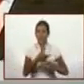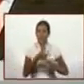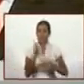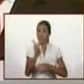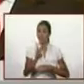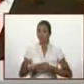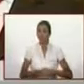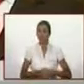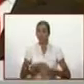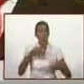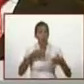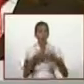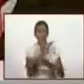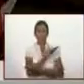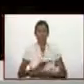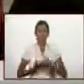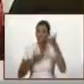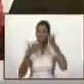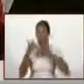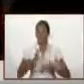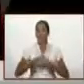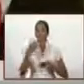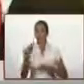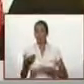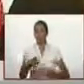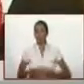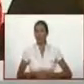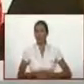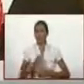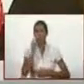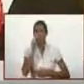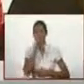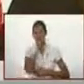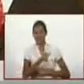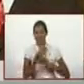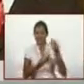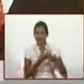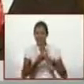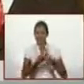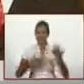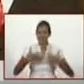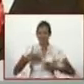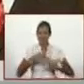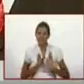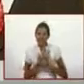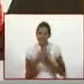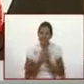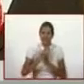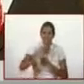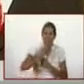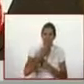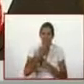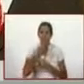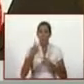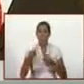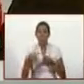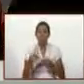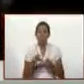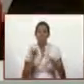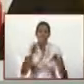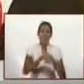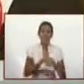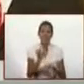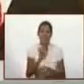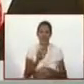venezolano y contra el presidente Chávez, Jorge Díaz, venía desarrollando actividades clandestinas en el interior del territorio